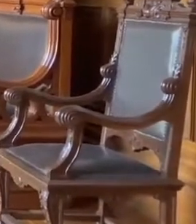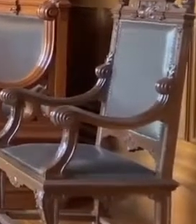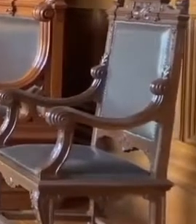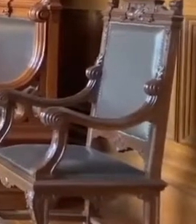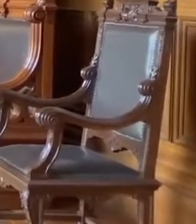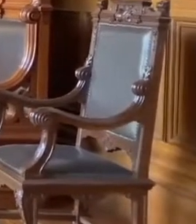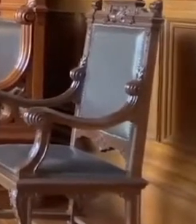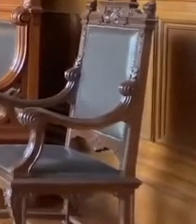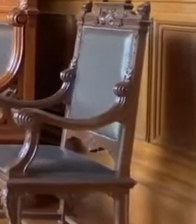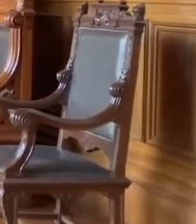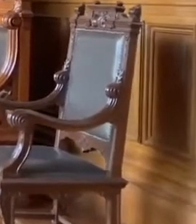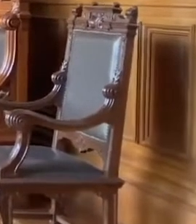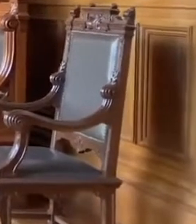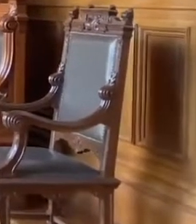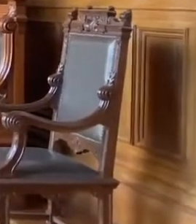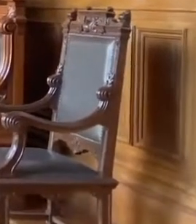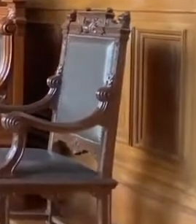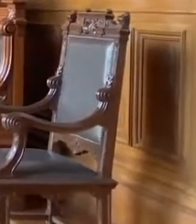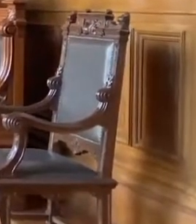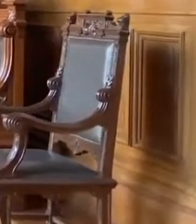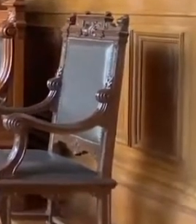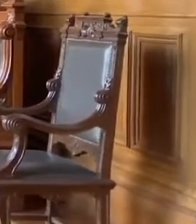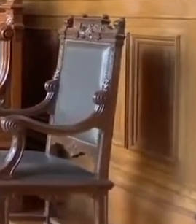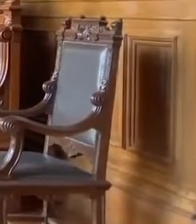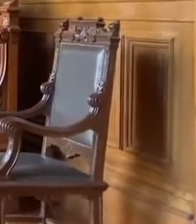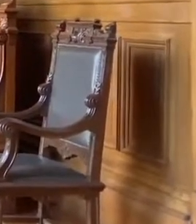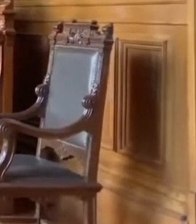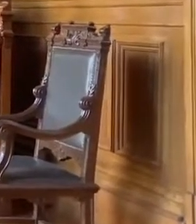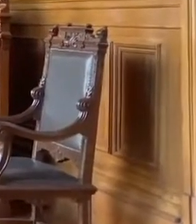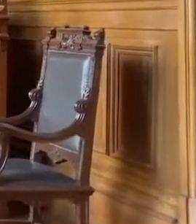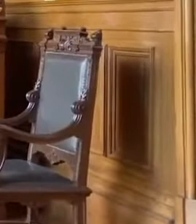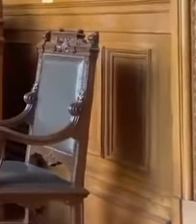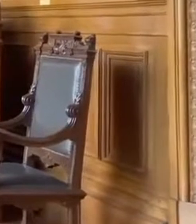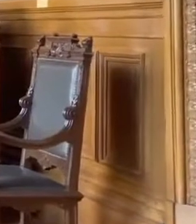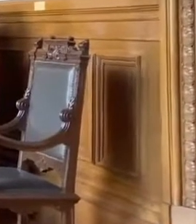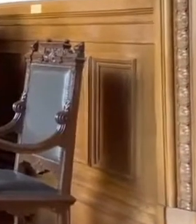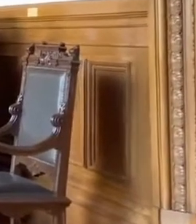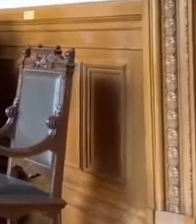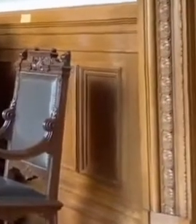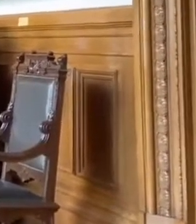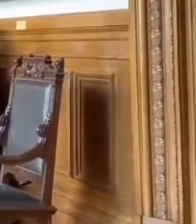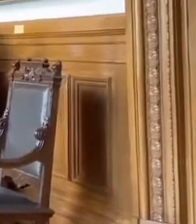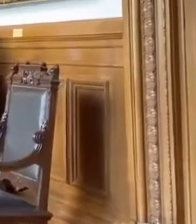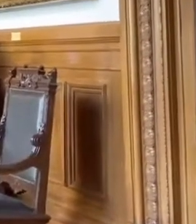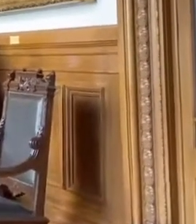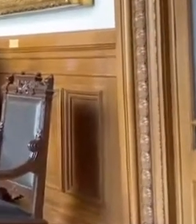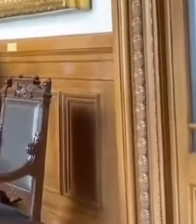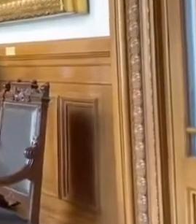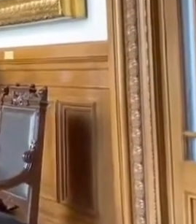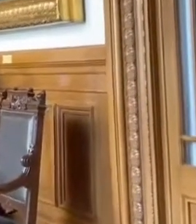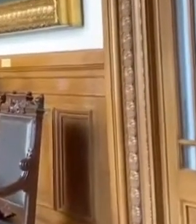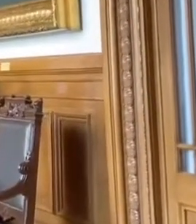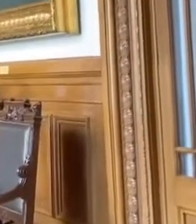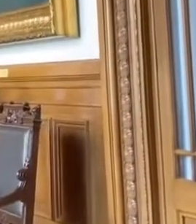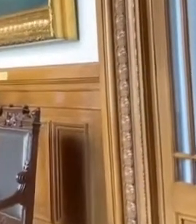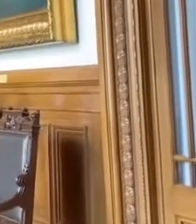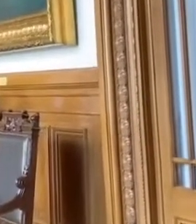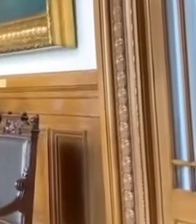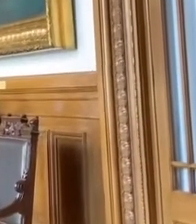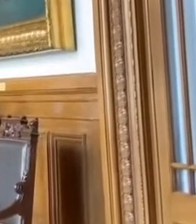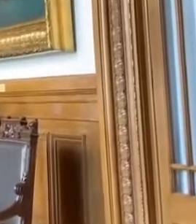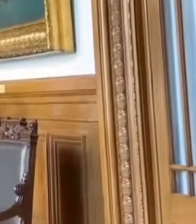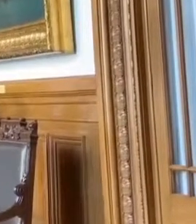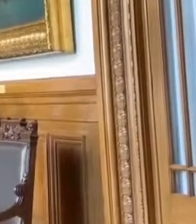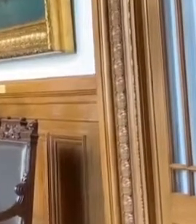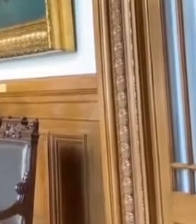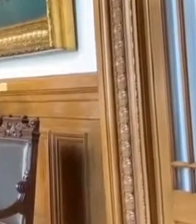Ahora me presento con ustedes para que no haya rumores, malos